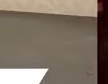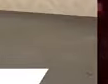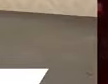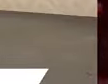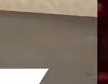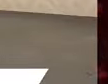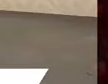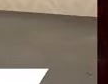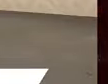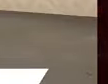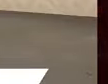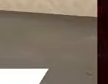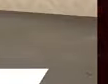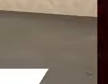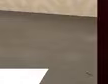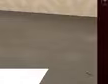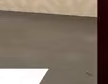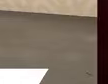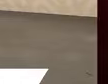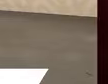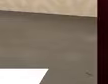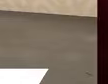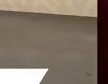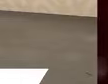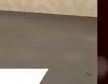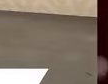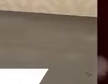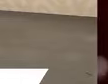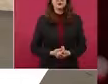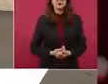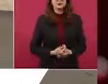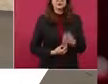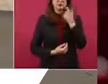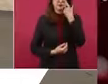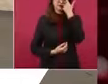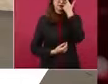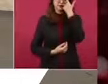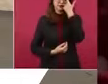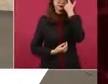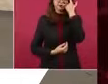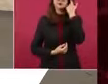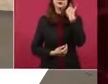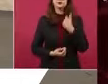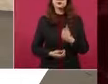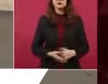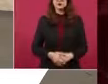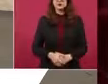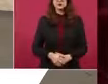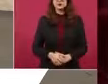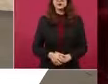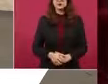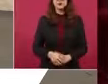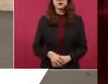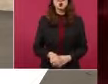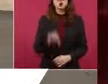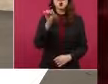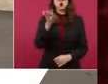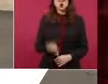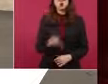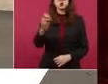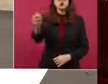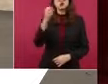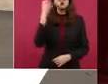cuáles eran sus vínculos con las autoridades de Estados Unidos, porque incluso García Luna fue premiado